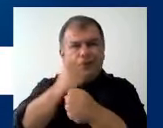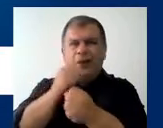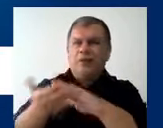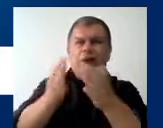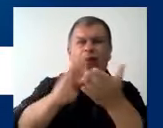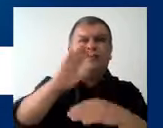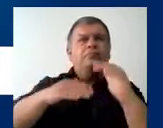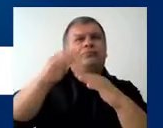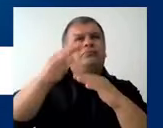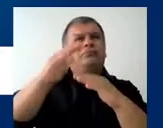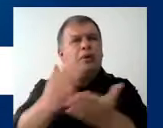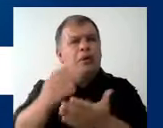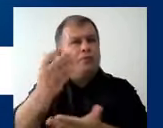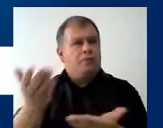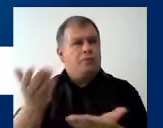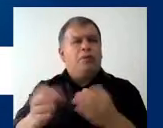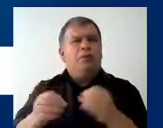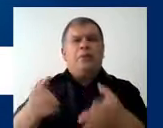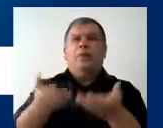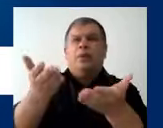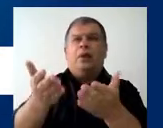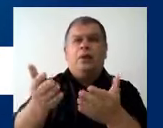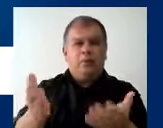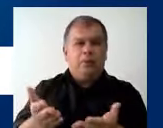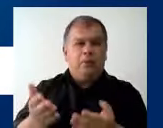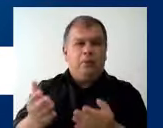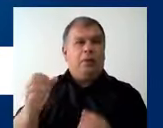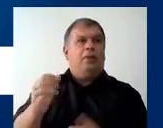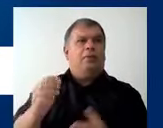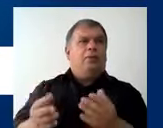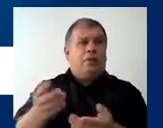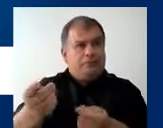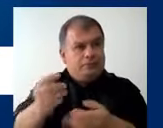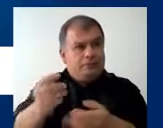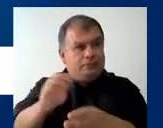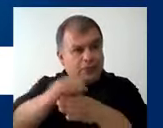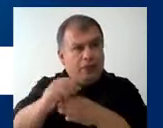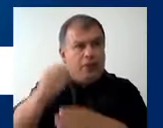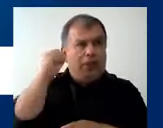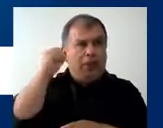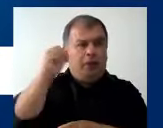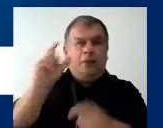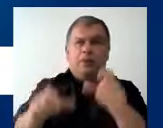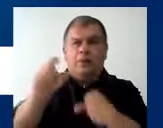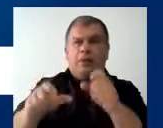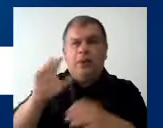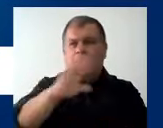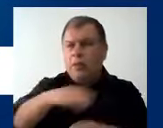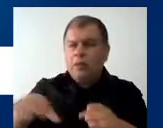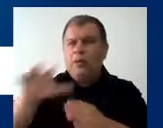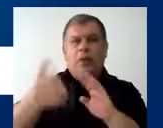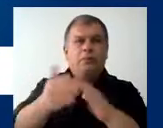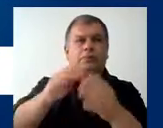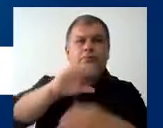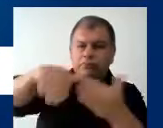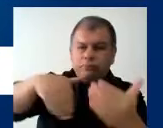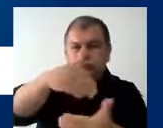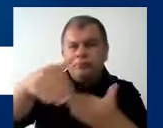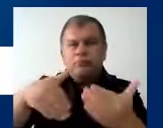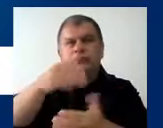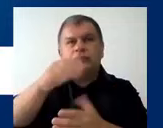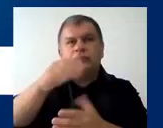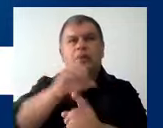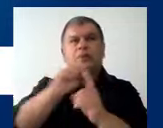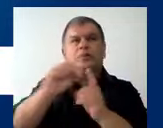cómo estamos generando el ejercicio de derechos para todas las personas que conviven dentro de la sociedad en medio de